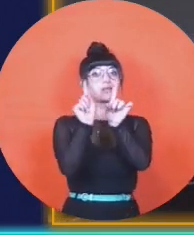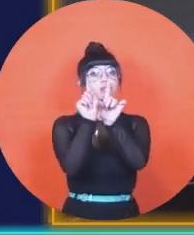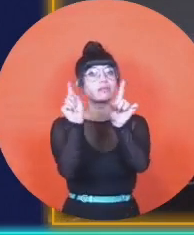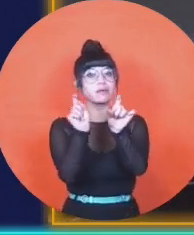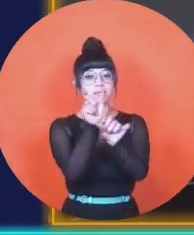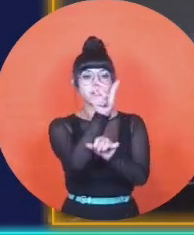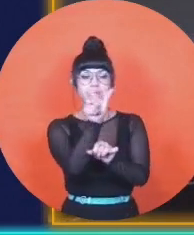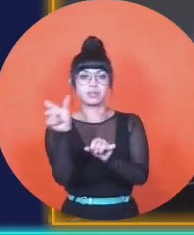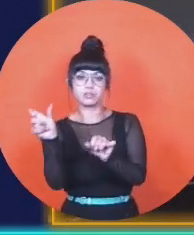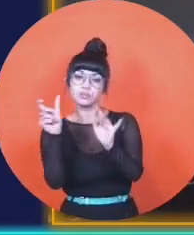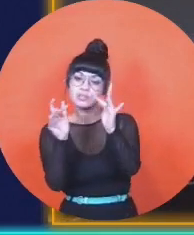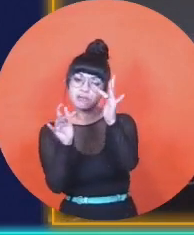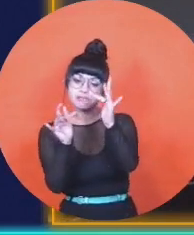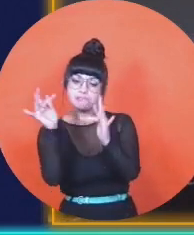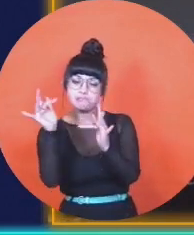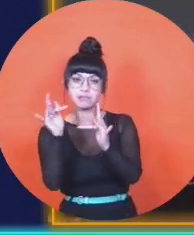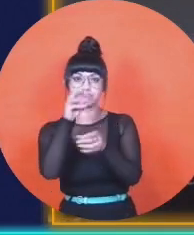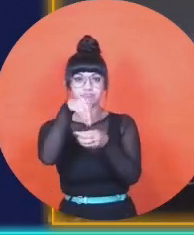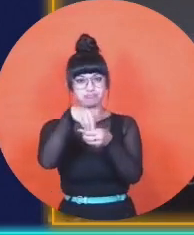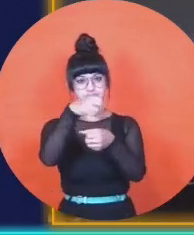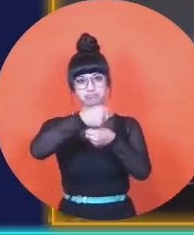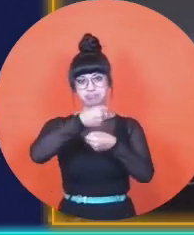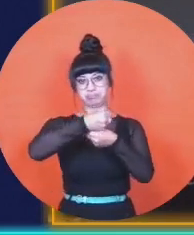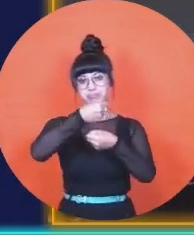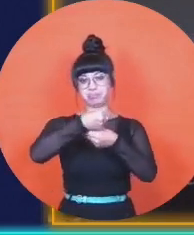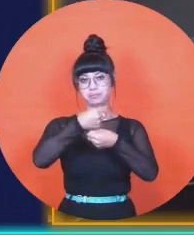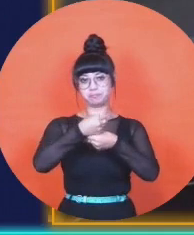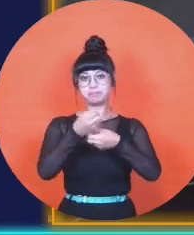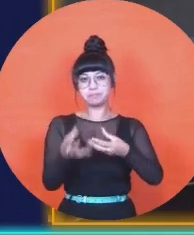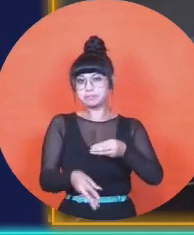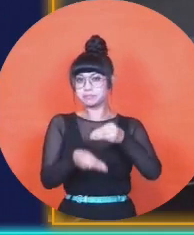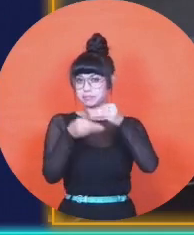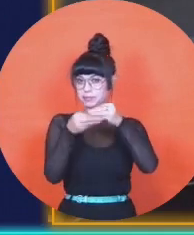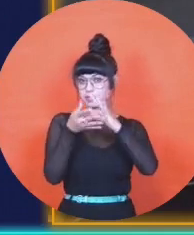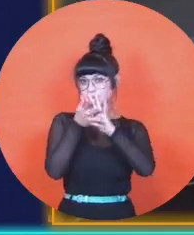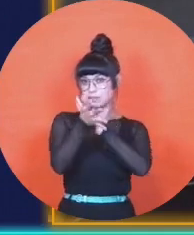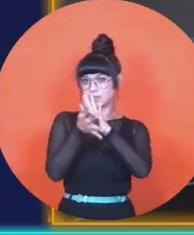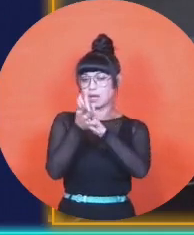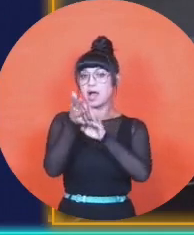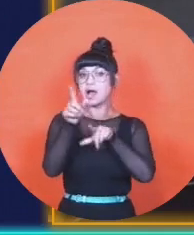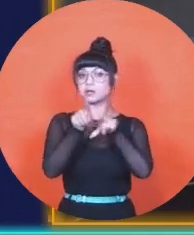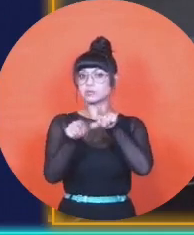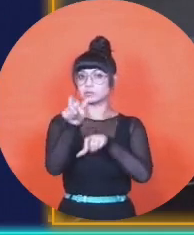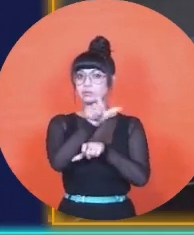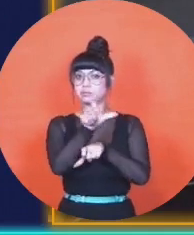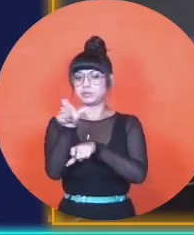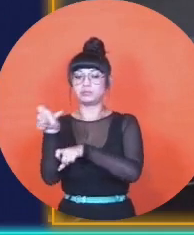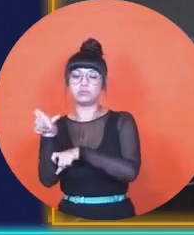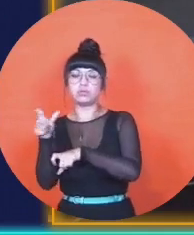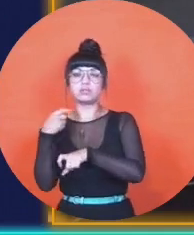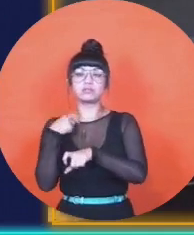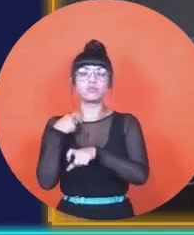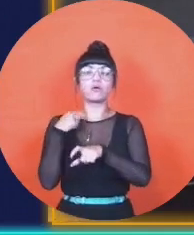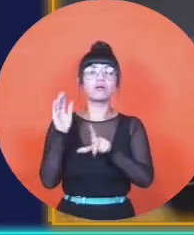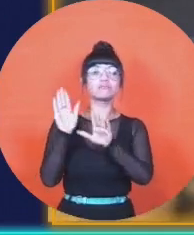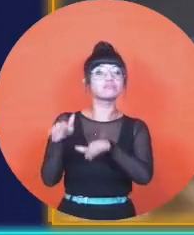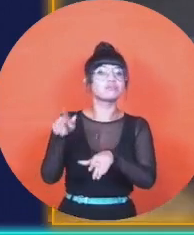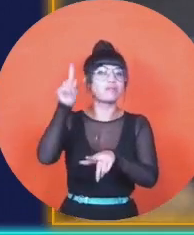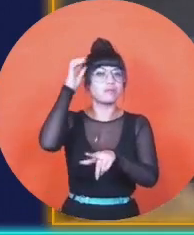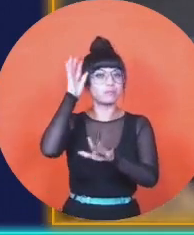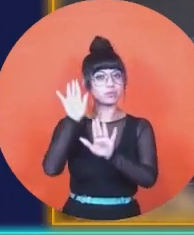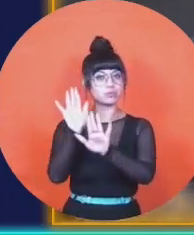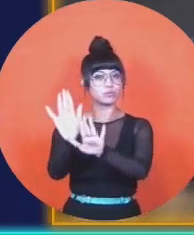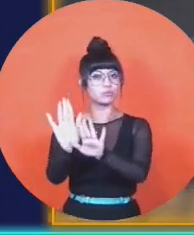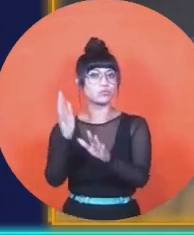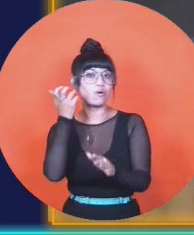personas que no encajan en los trabajos, pues también no hay que descartar que a veces pueda tratarse de algún tema de salud